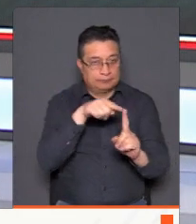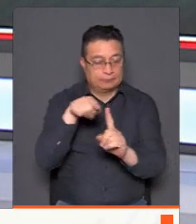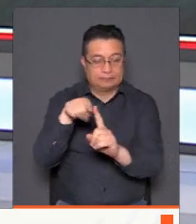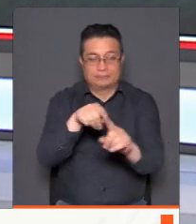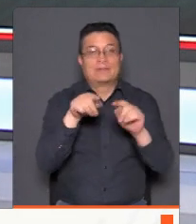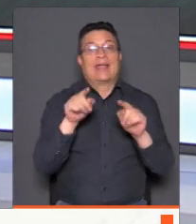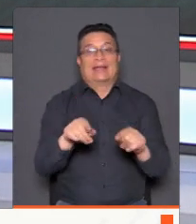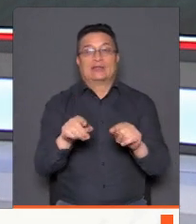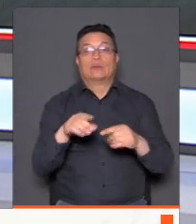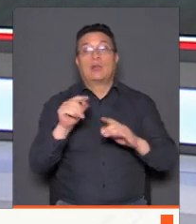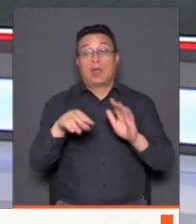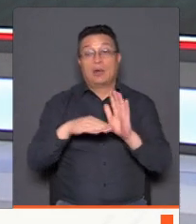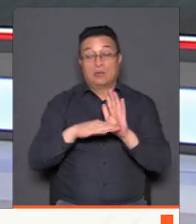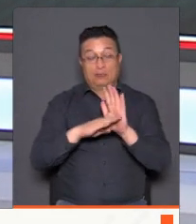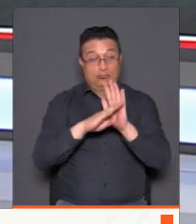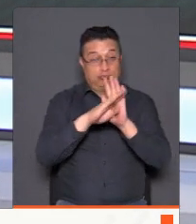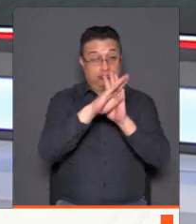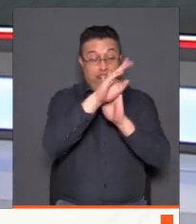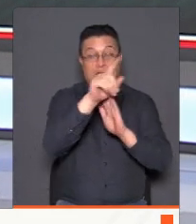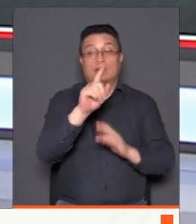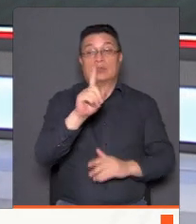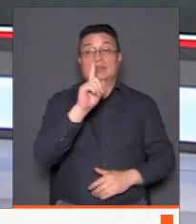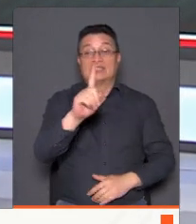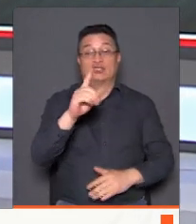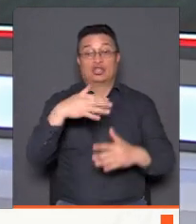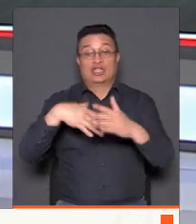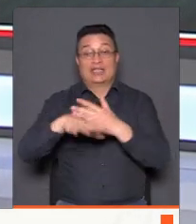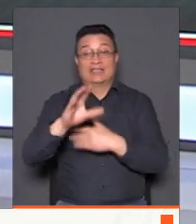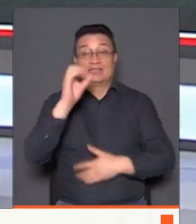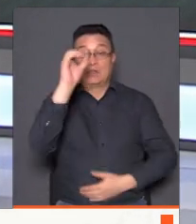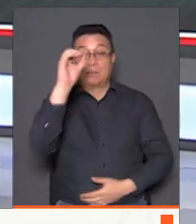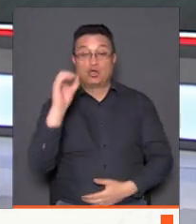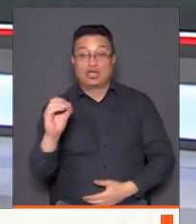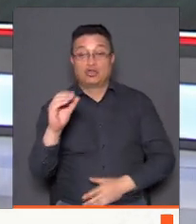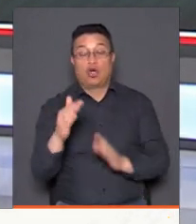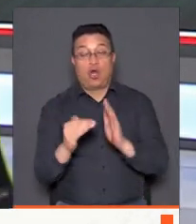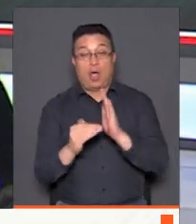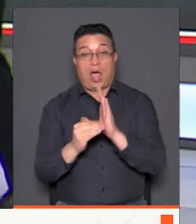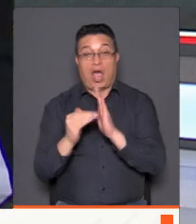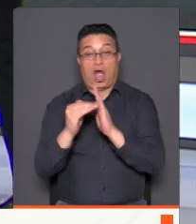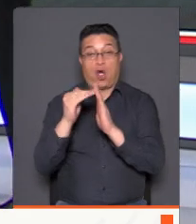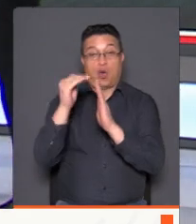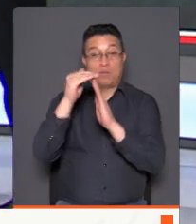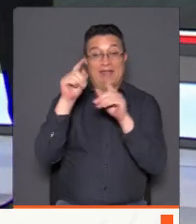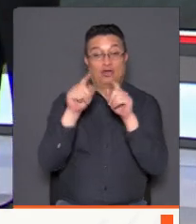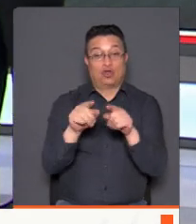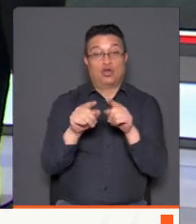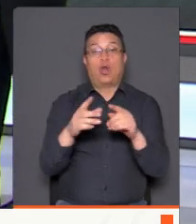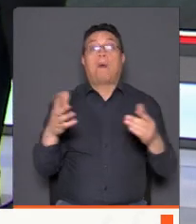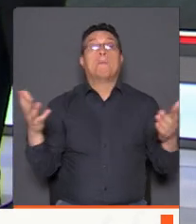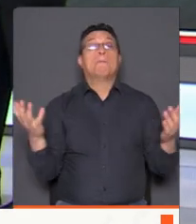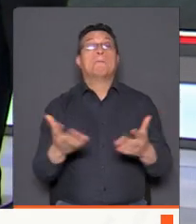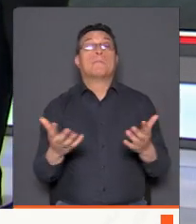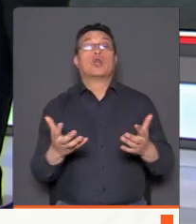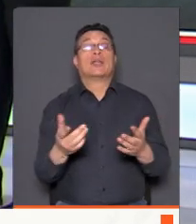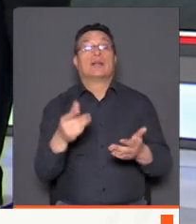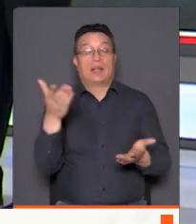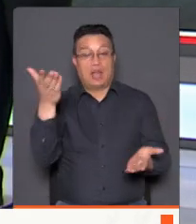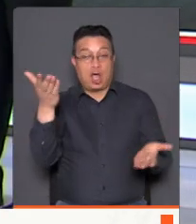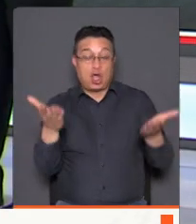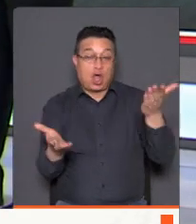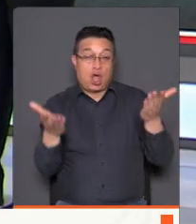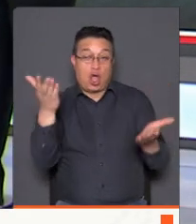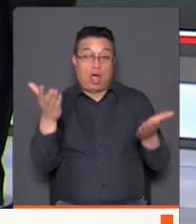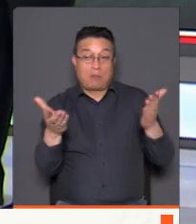aumento general a la fecha este de 115%, ¿cree usted que es porque en el comparado hace que se aumente